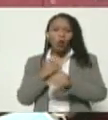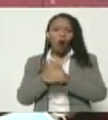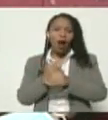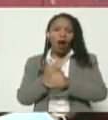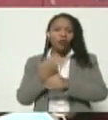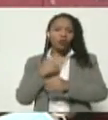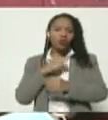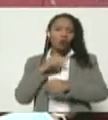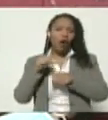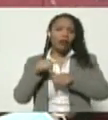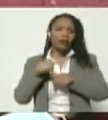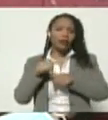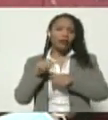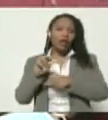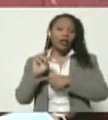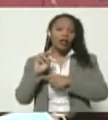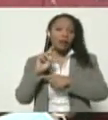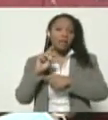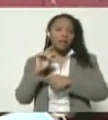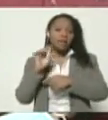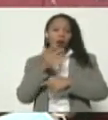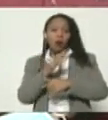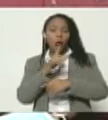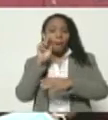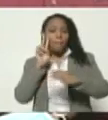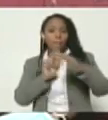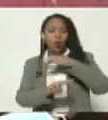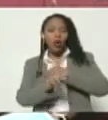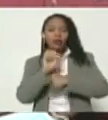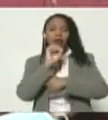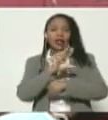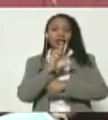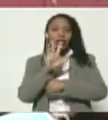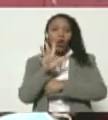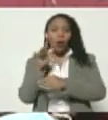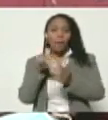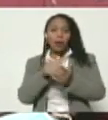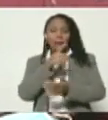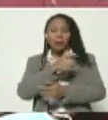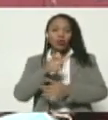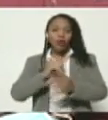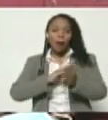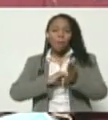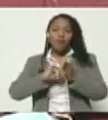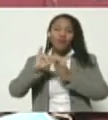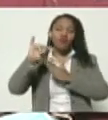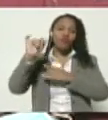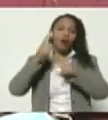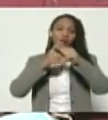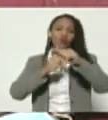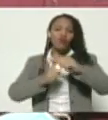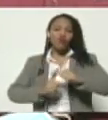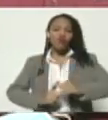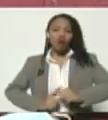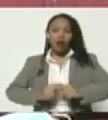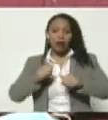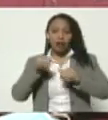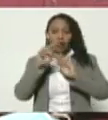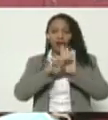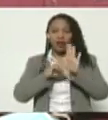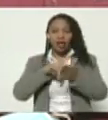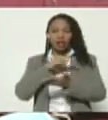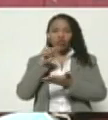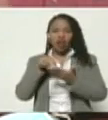aquí, según la misma proyección, debe pasar de 35.000 candidatos y candidatas a nivel nacional. Fácil debe